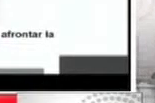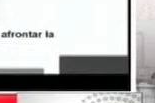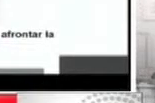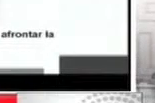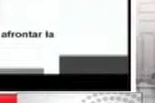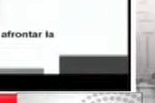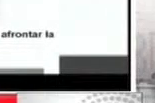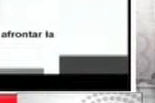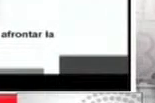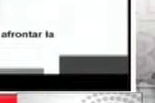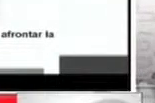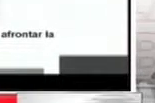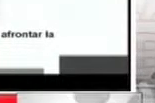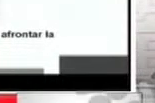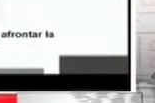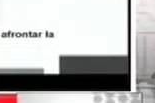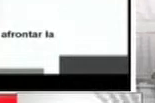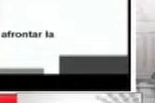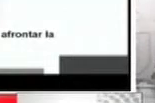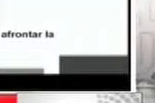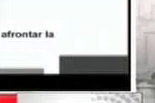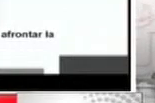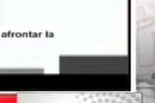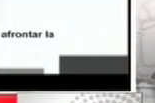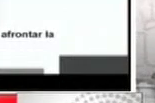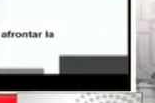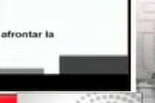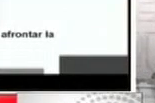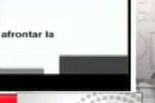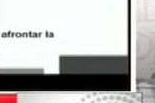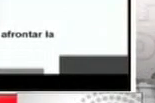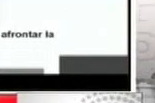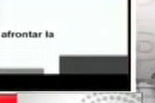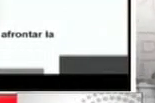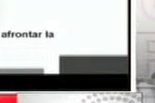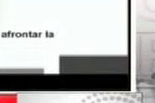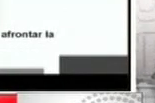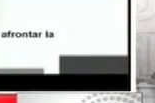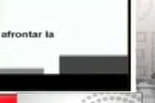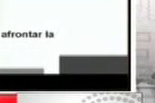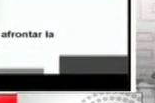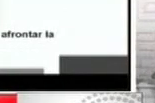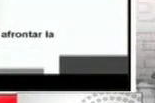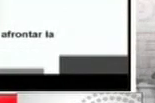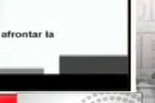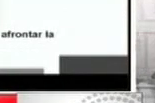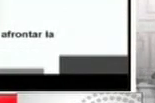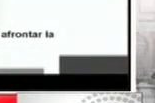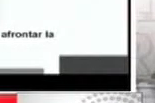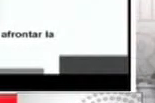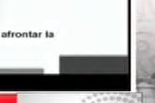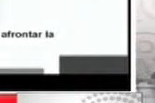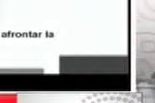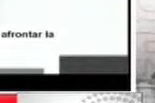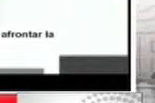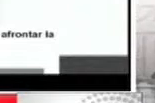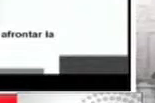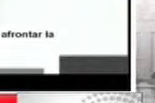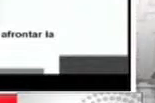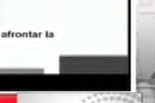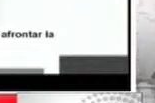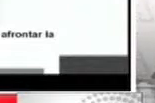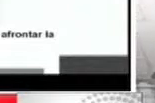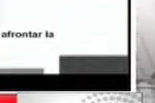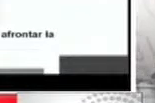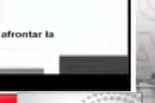este año fiscal 2021. Pero claro, este presupuesto incluye 9.246 millones para afrontar la